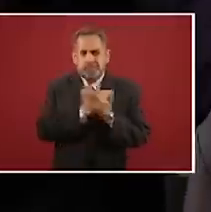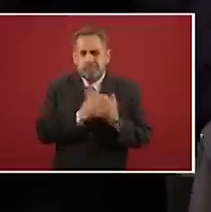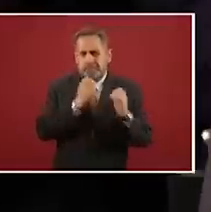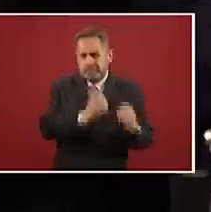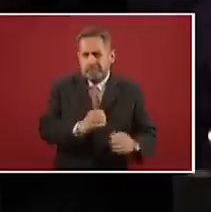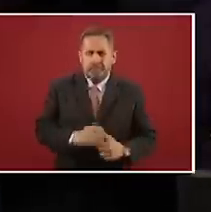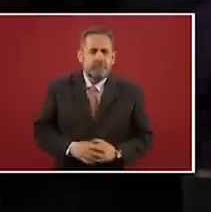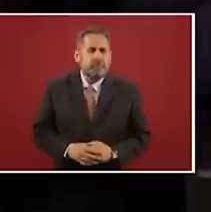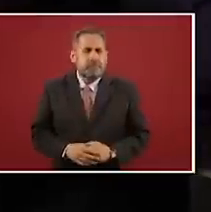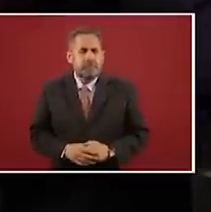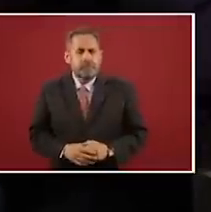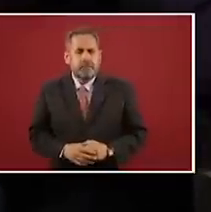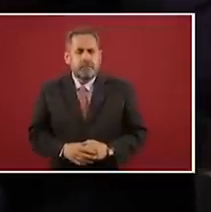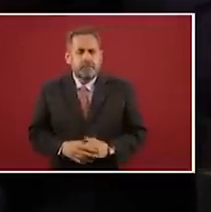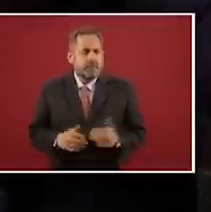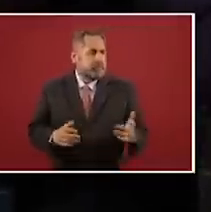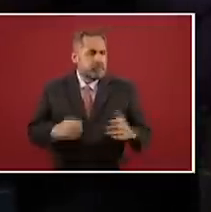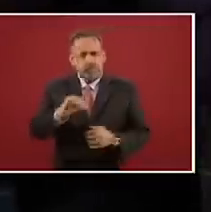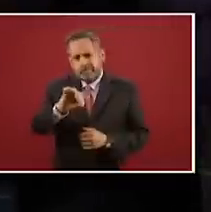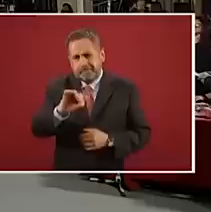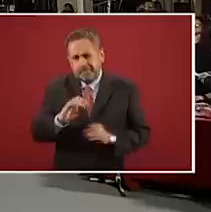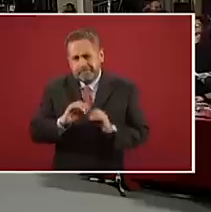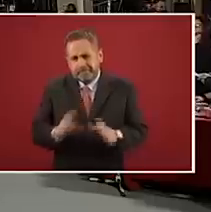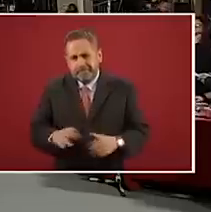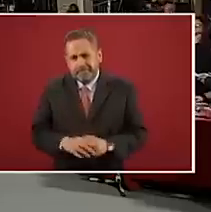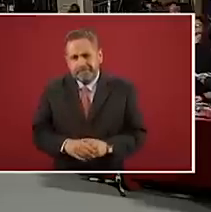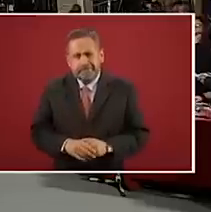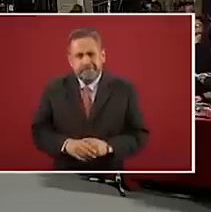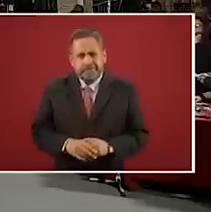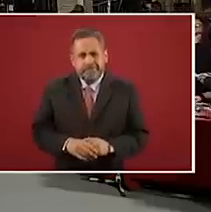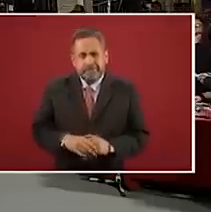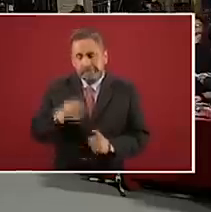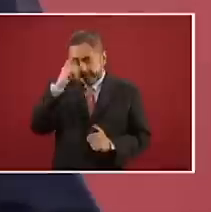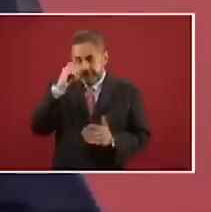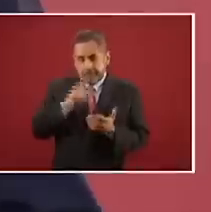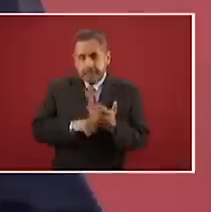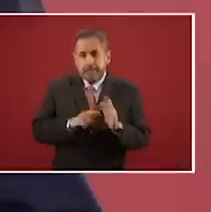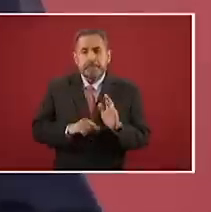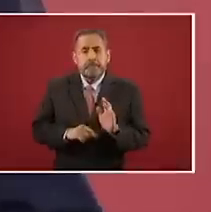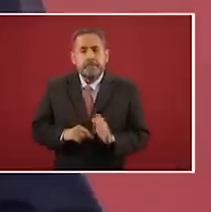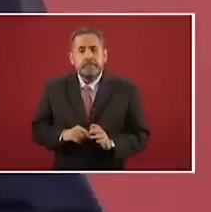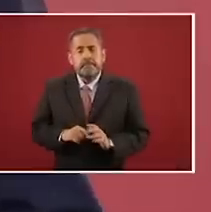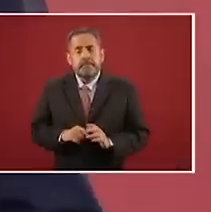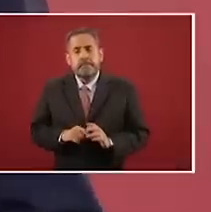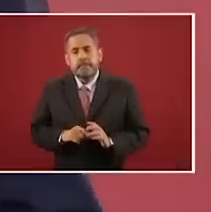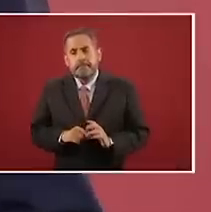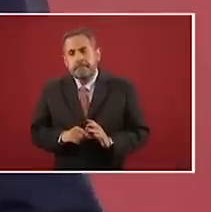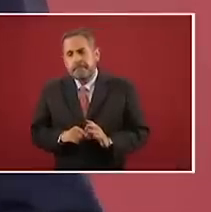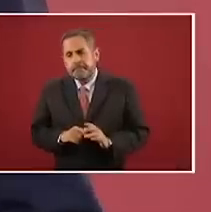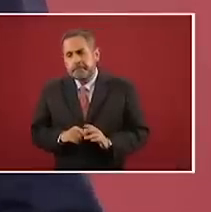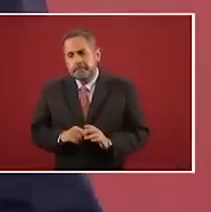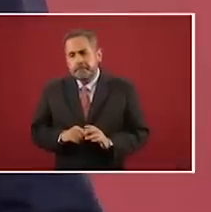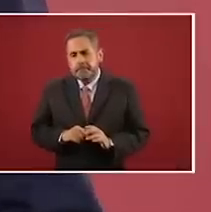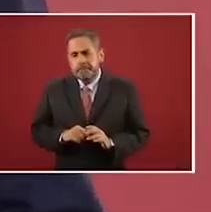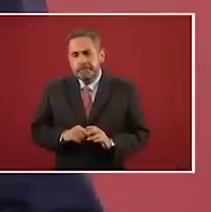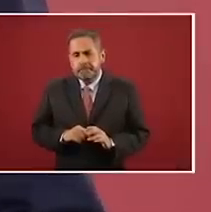policíacos? Sí, pero yo creo que eso